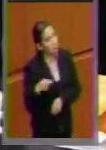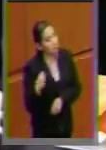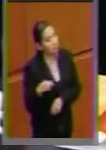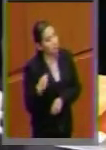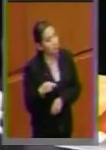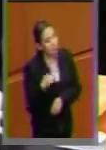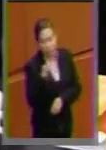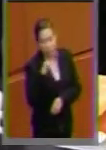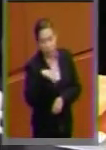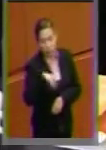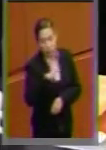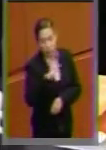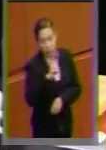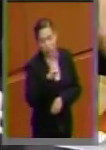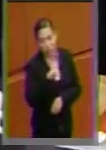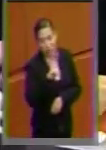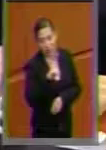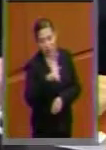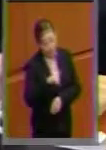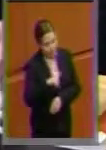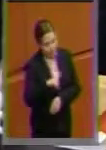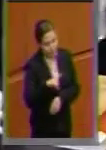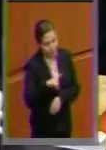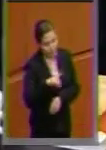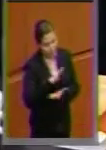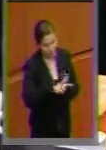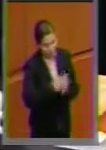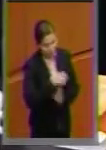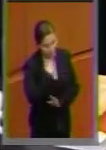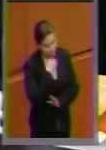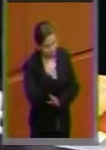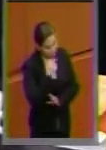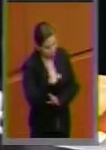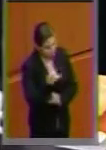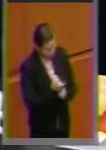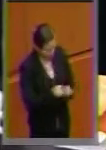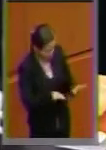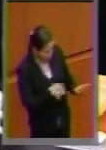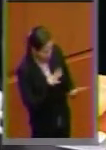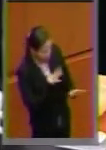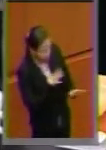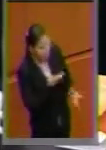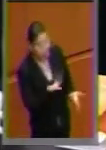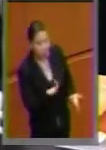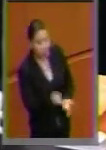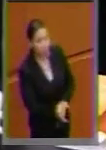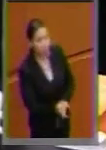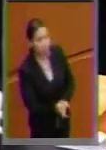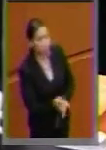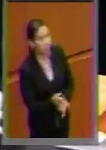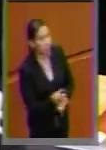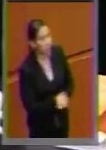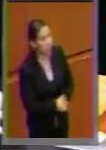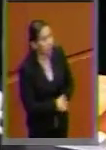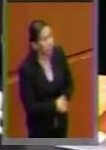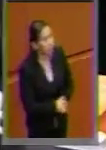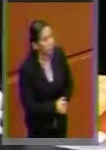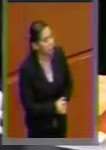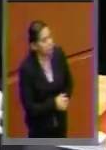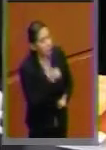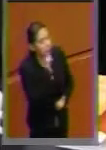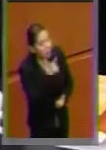impunidad y la corrupción aporta autonomía en los poderes pero que creen también